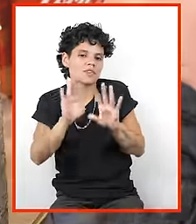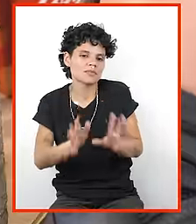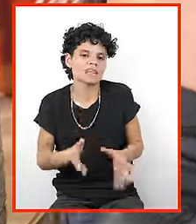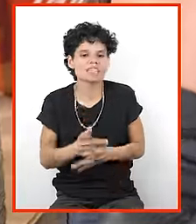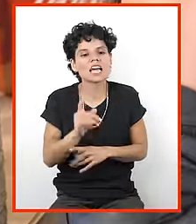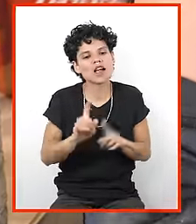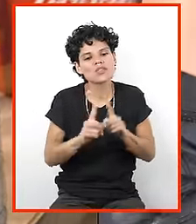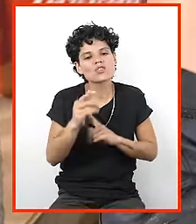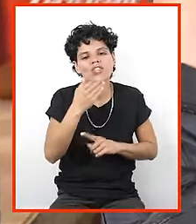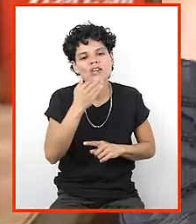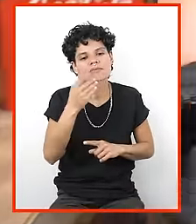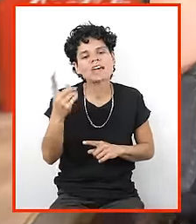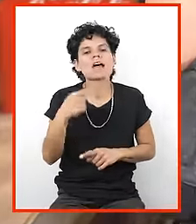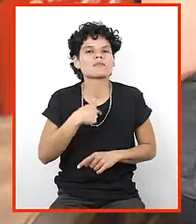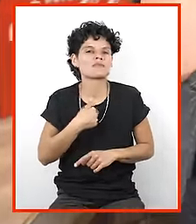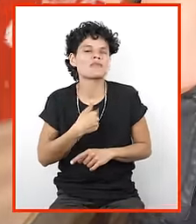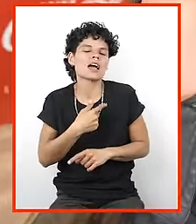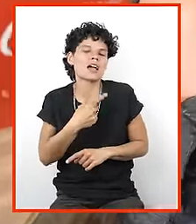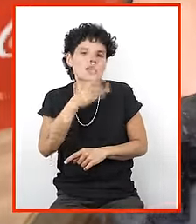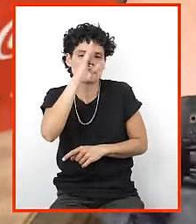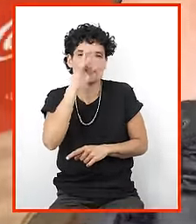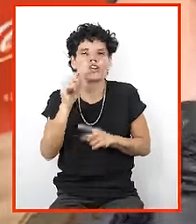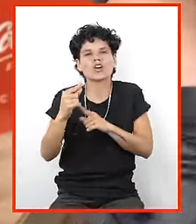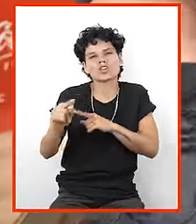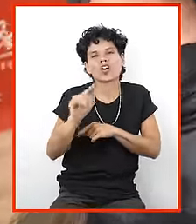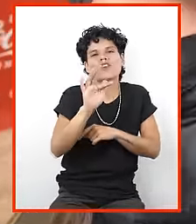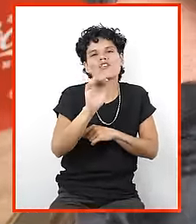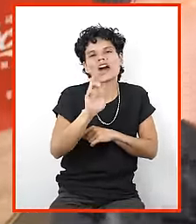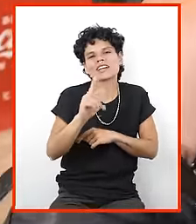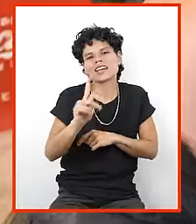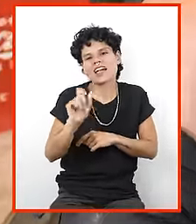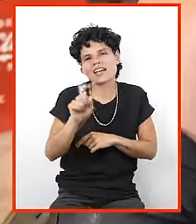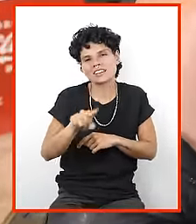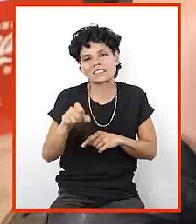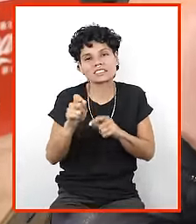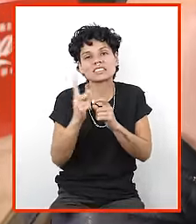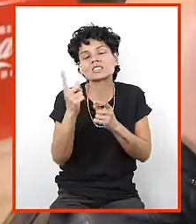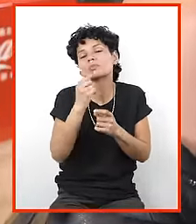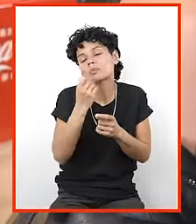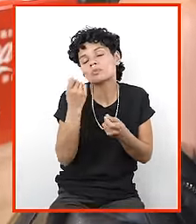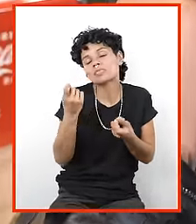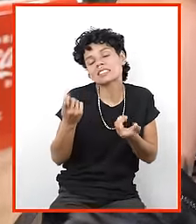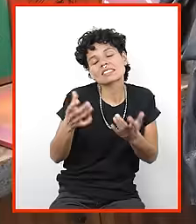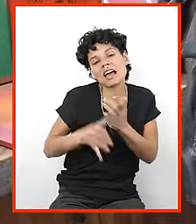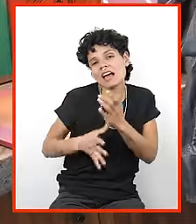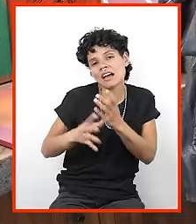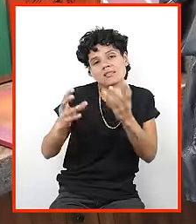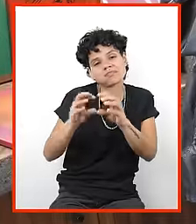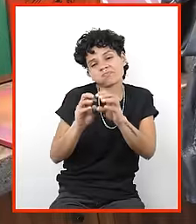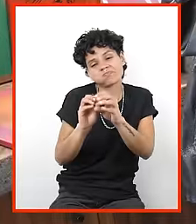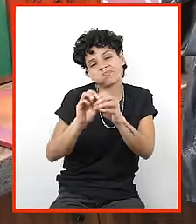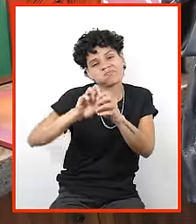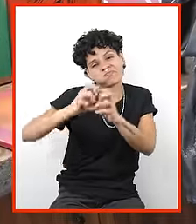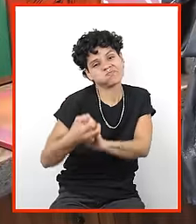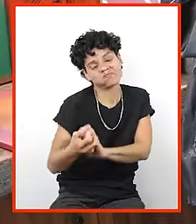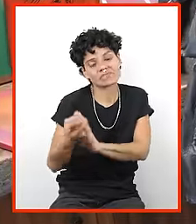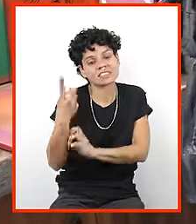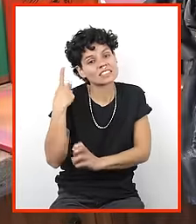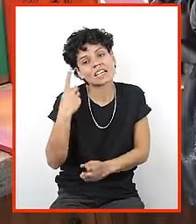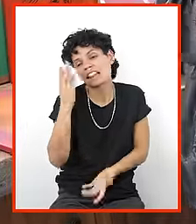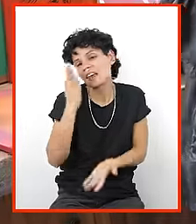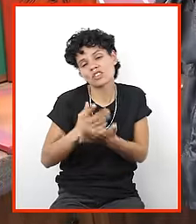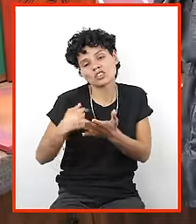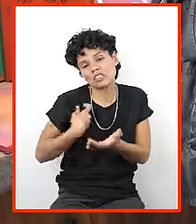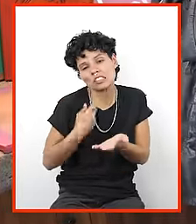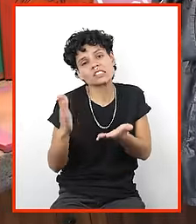le tranque. Sí, a Farca le pasa eso. ¿Sí? Se le queda el mufón ahí. Sí, sí, hay que pelarla. ¿Y te tenía que sacar la caca? Sí, no, pues, muchas sí. veces. Po. Si una